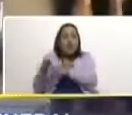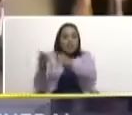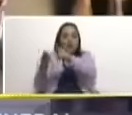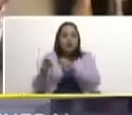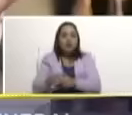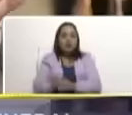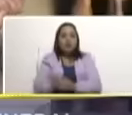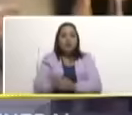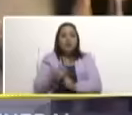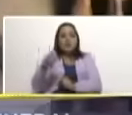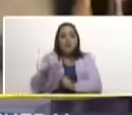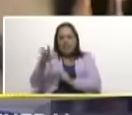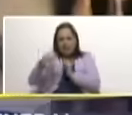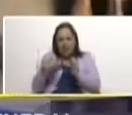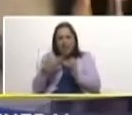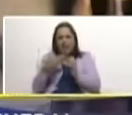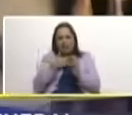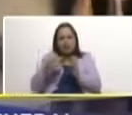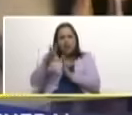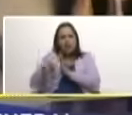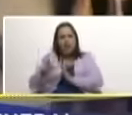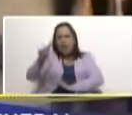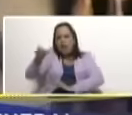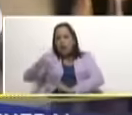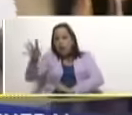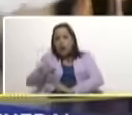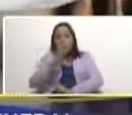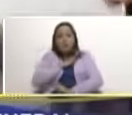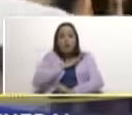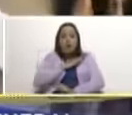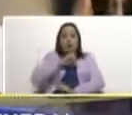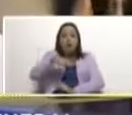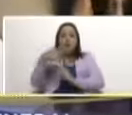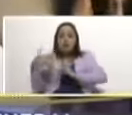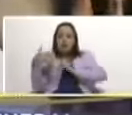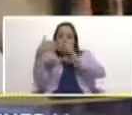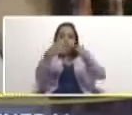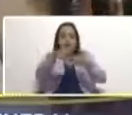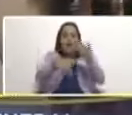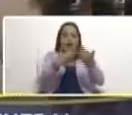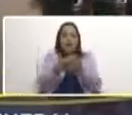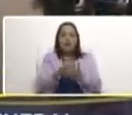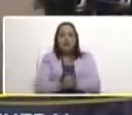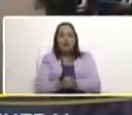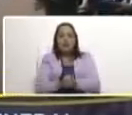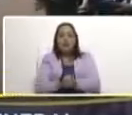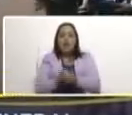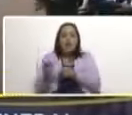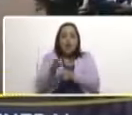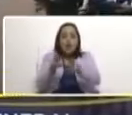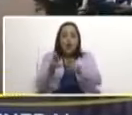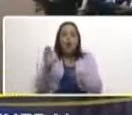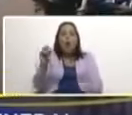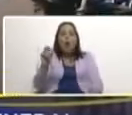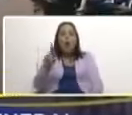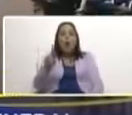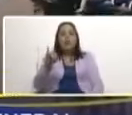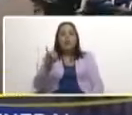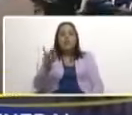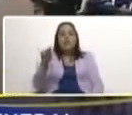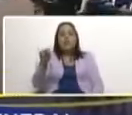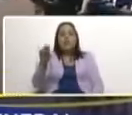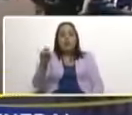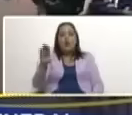Guayana Esequiba, nuestra Guayana Esequiba, y avanzar hasta las riberas del Orinoco y más